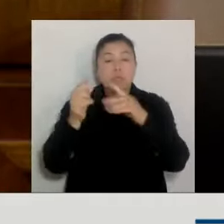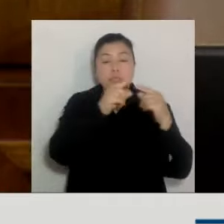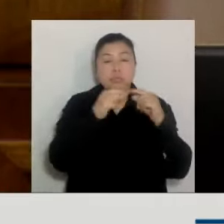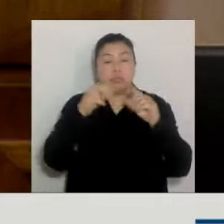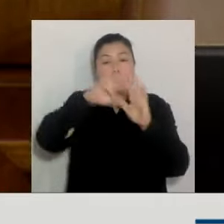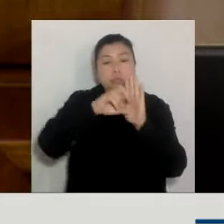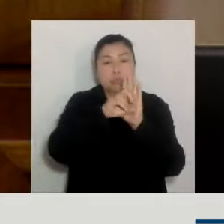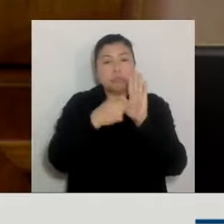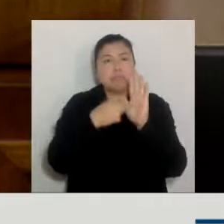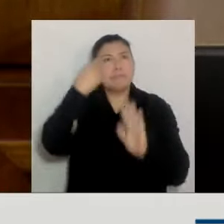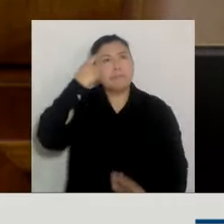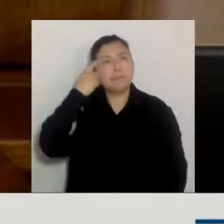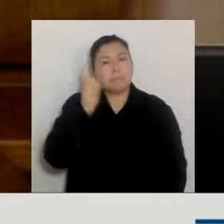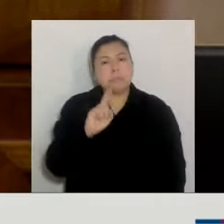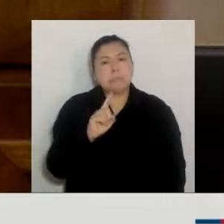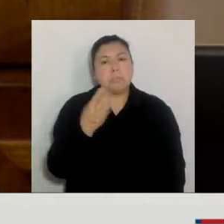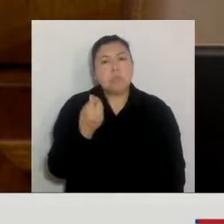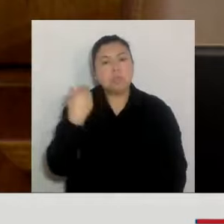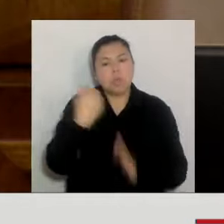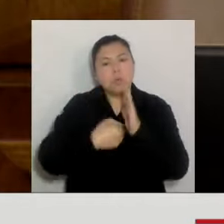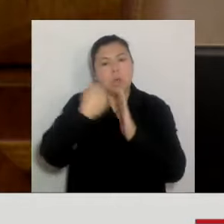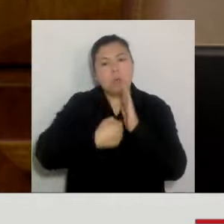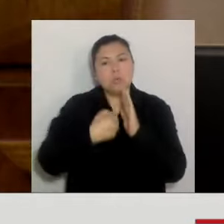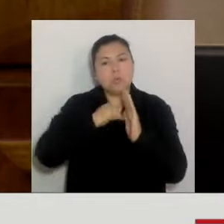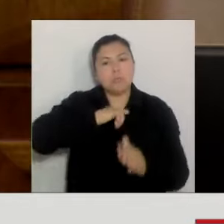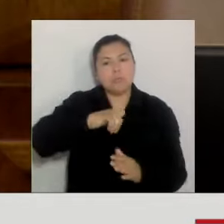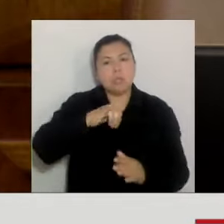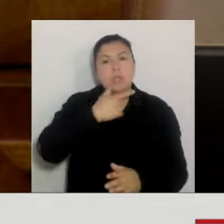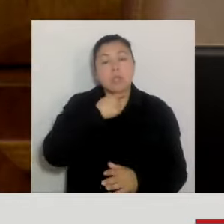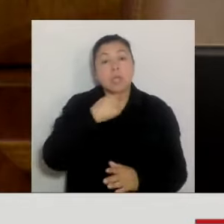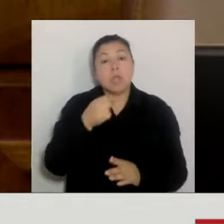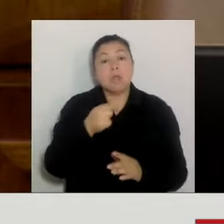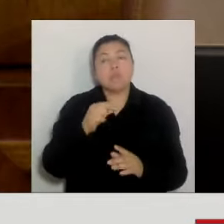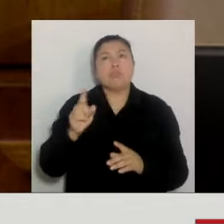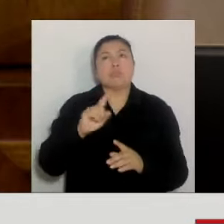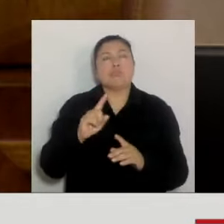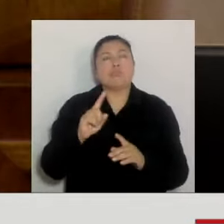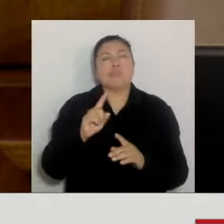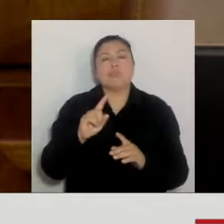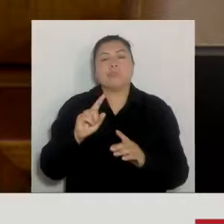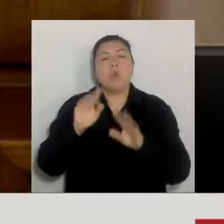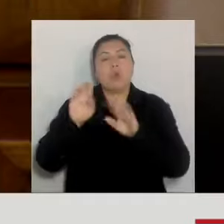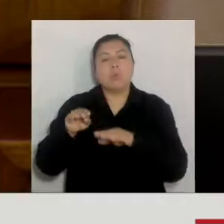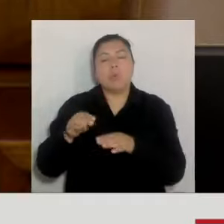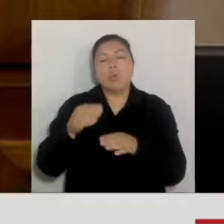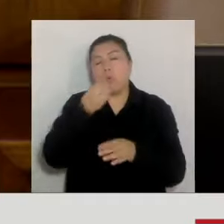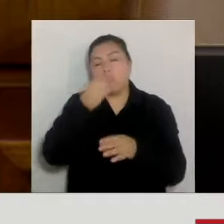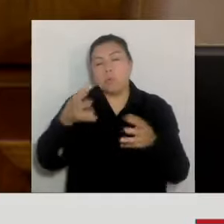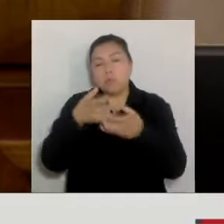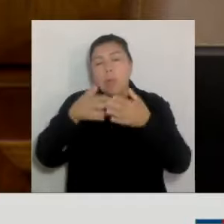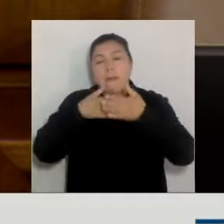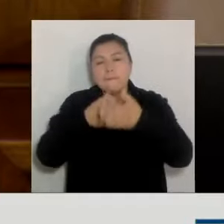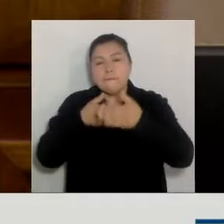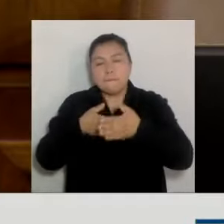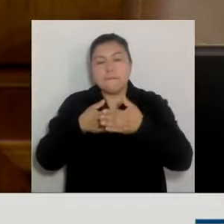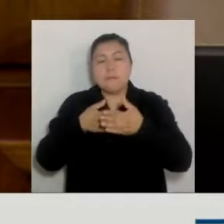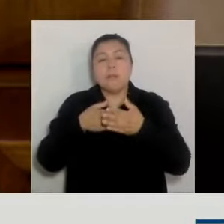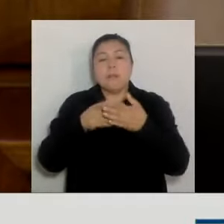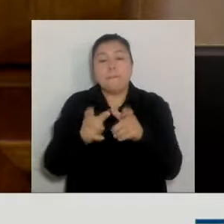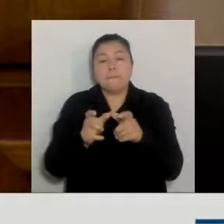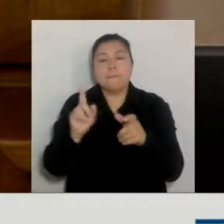da la sensación que sí es una lucha si constantemente queremos desacreditar los alimentos de origen vegetal si estamos poniéndole barreras restricciones no estoy de